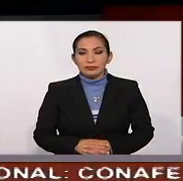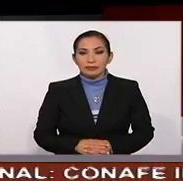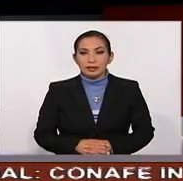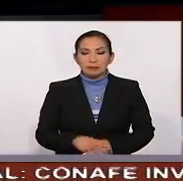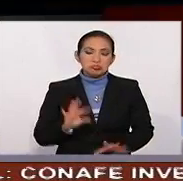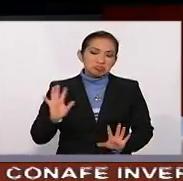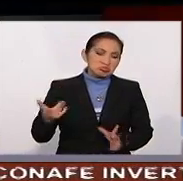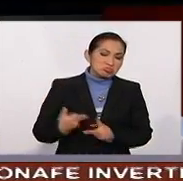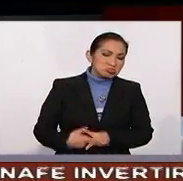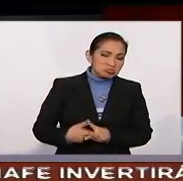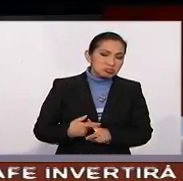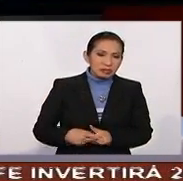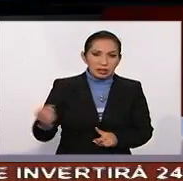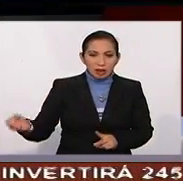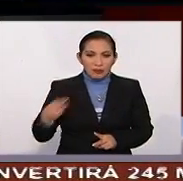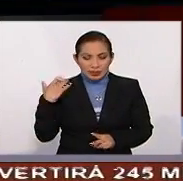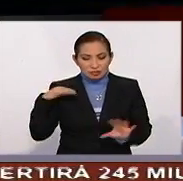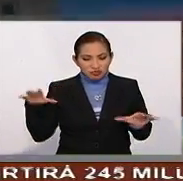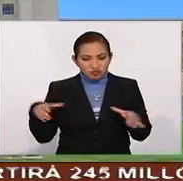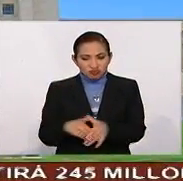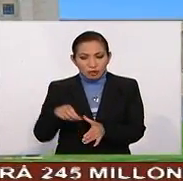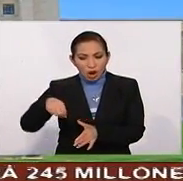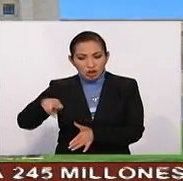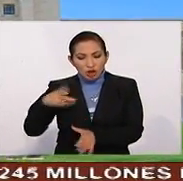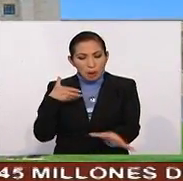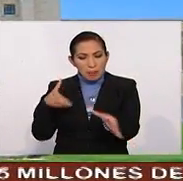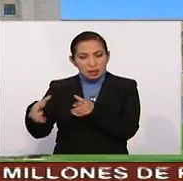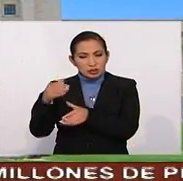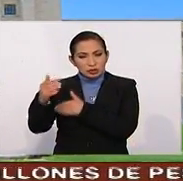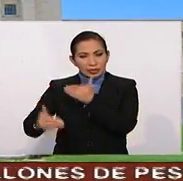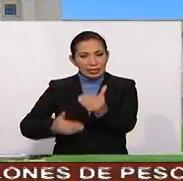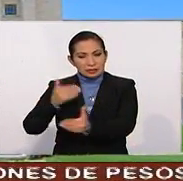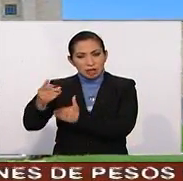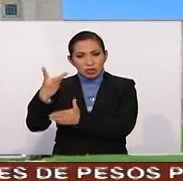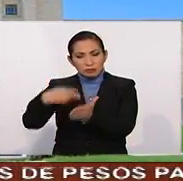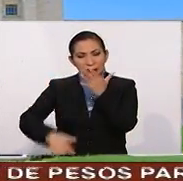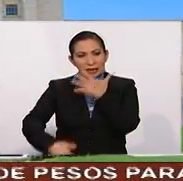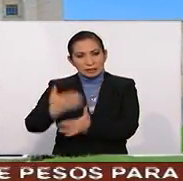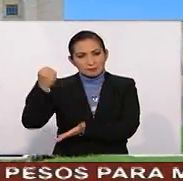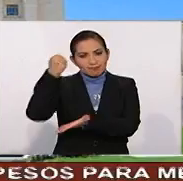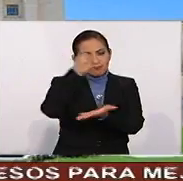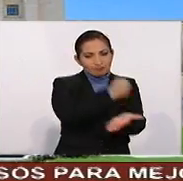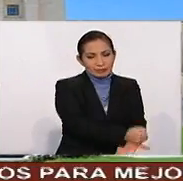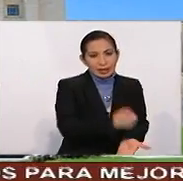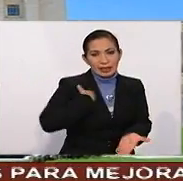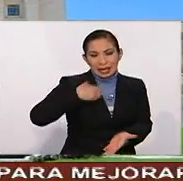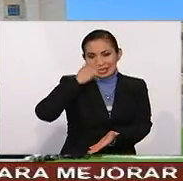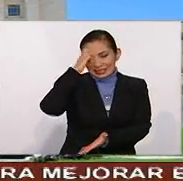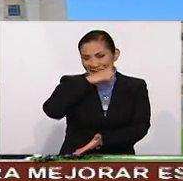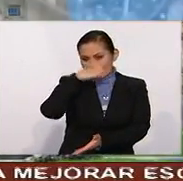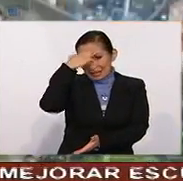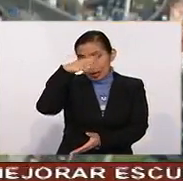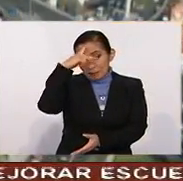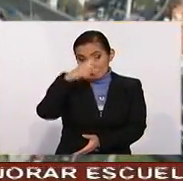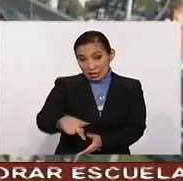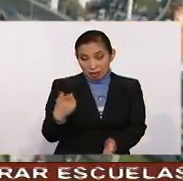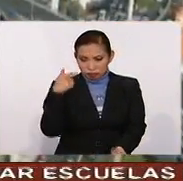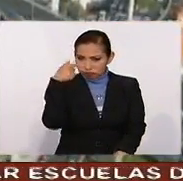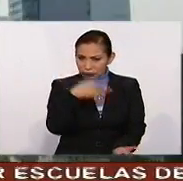Según cálculos de la Conferencia de Naciones Unidas sobre Comercio y Desarrollo, en 2015 la inversión extranjera directa hacia México fue